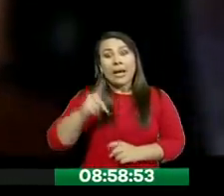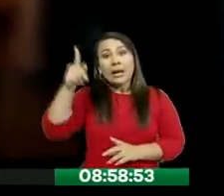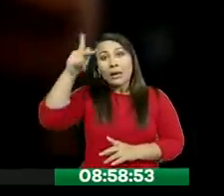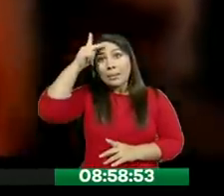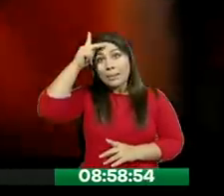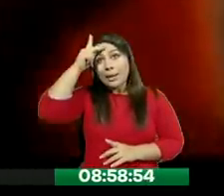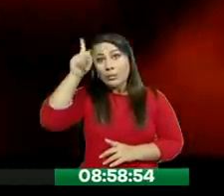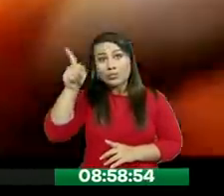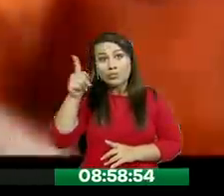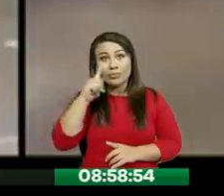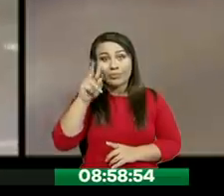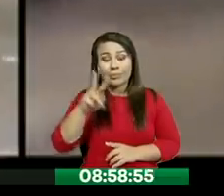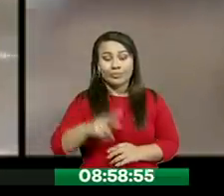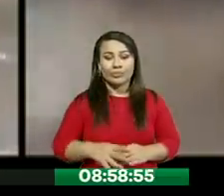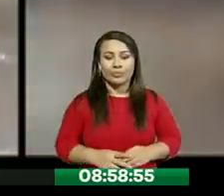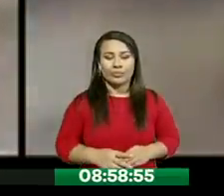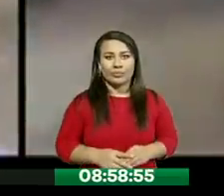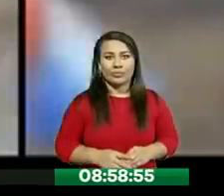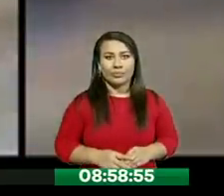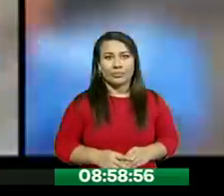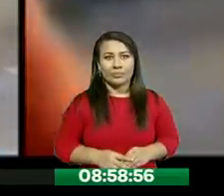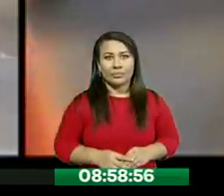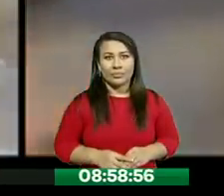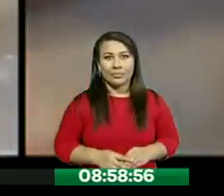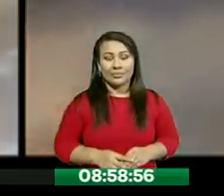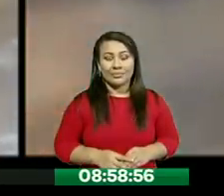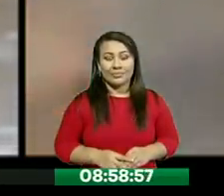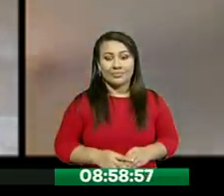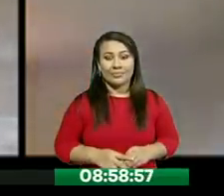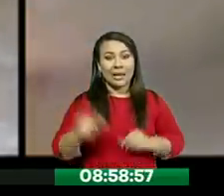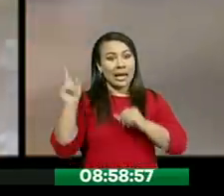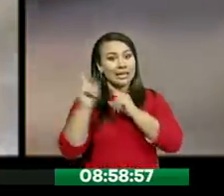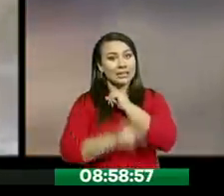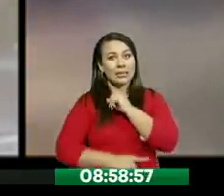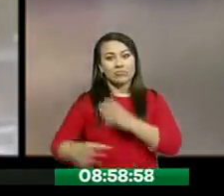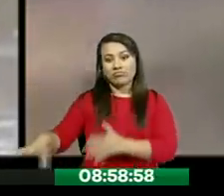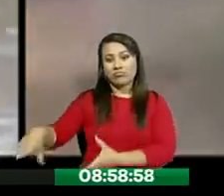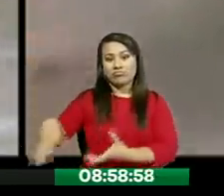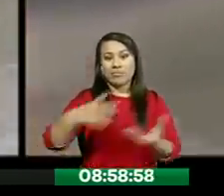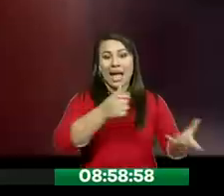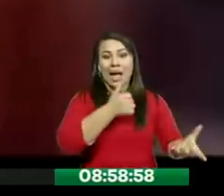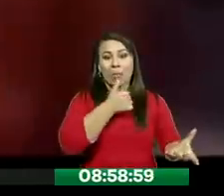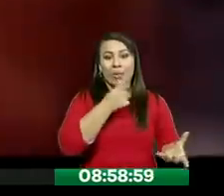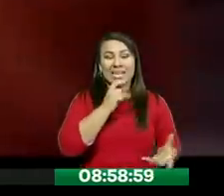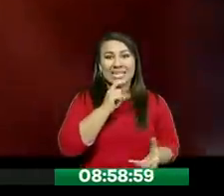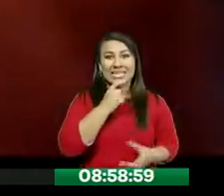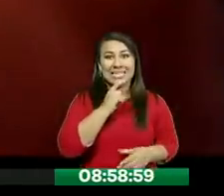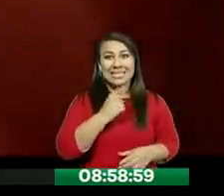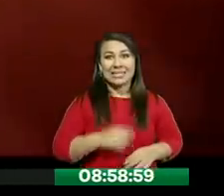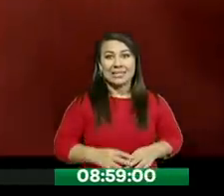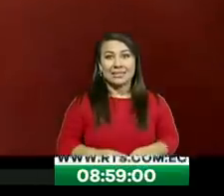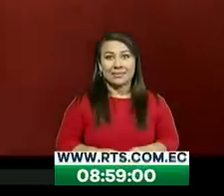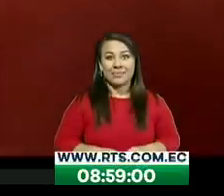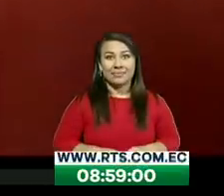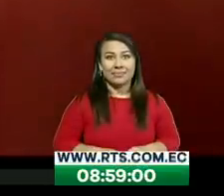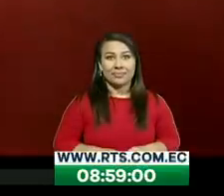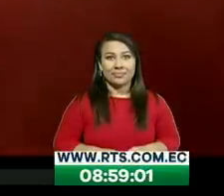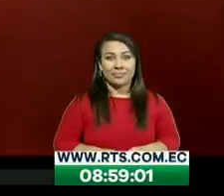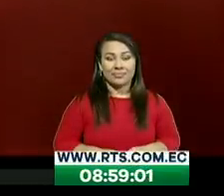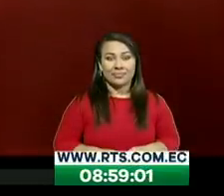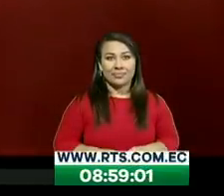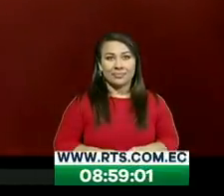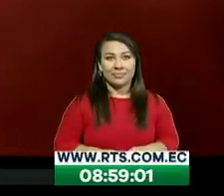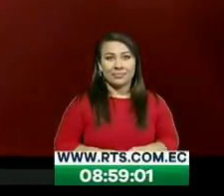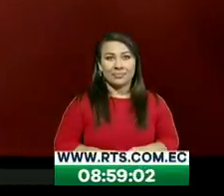ha eliminado semáforos, ha cambiado el recorrido de diferentes líneas de buses urbanos, ha cambiado el